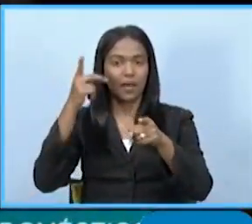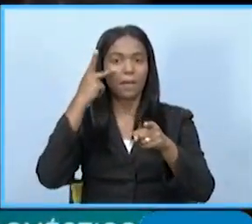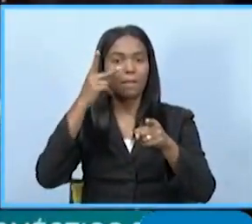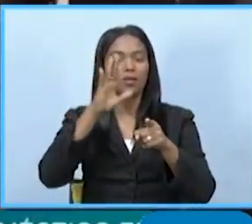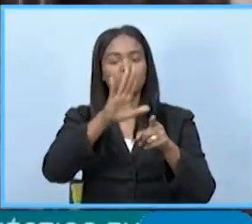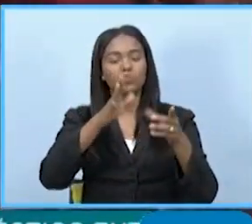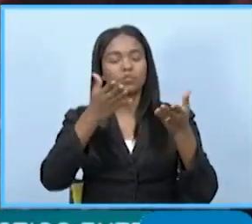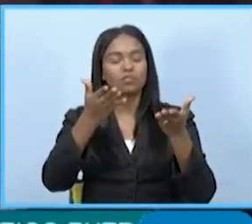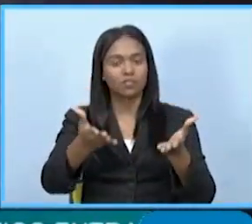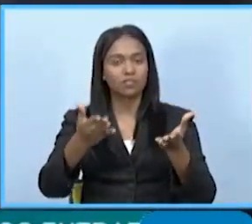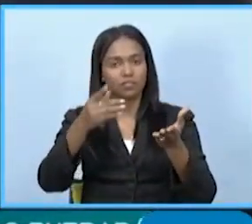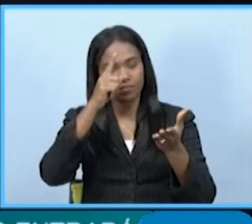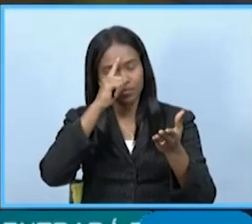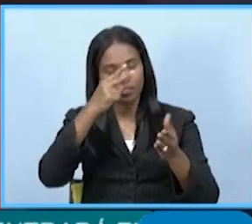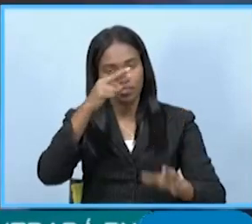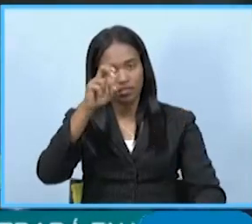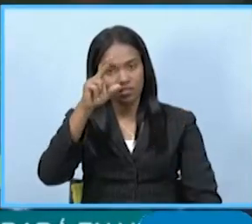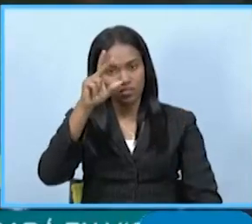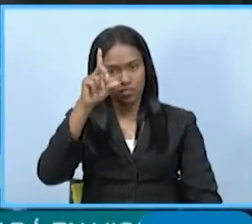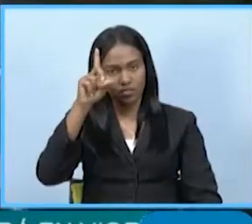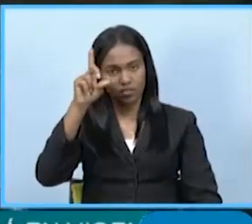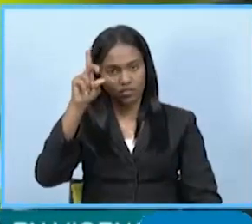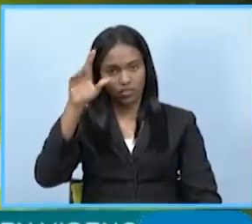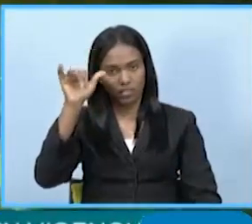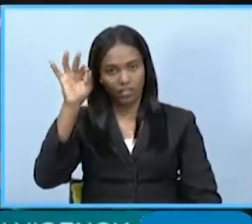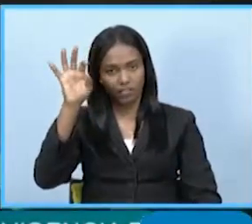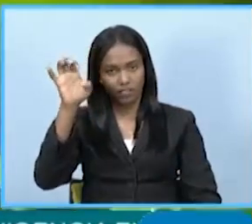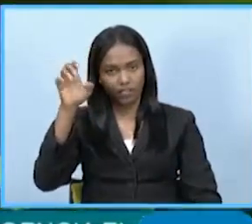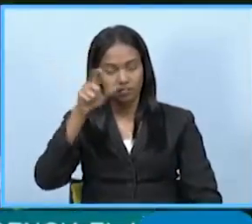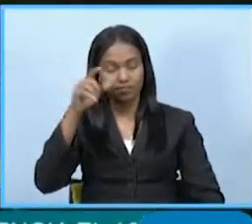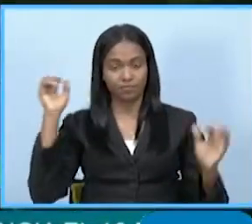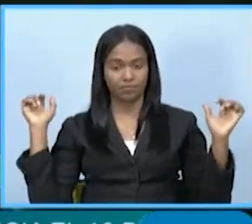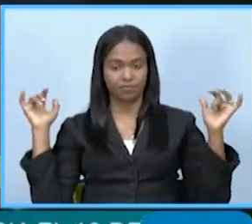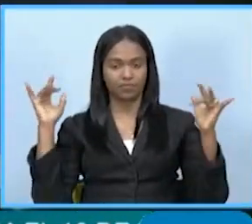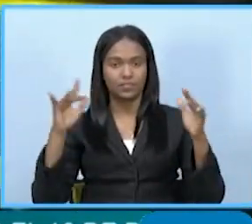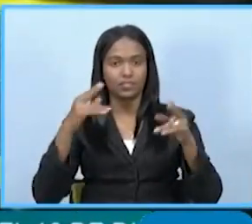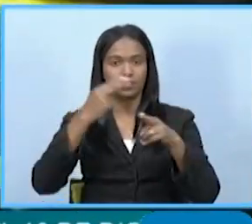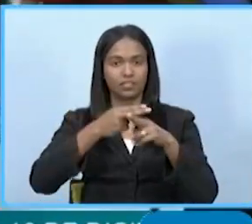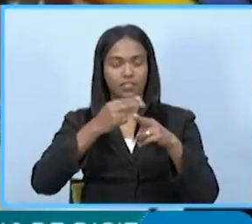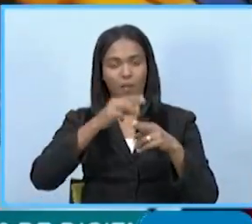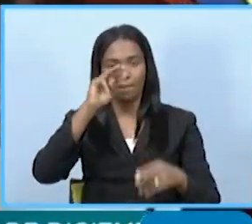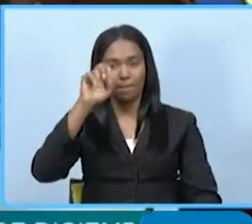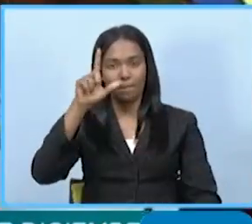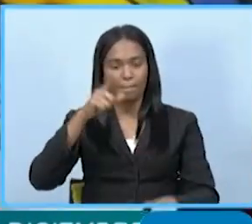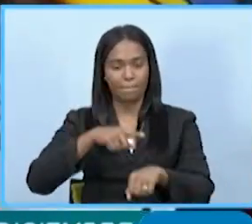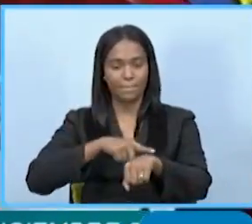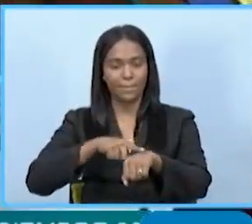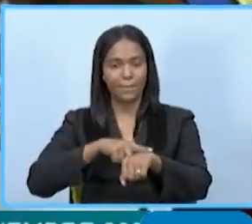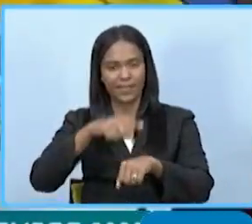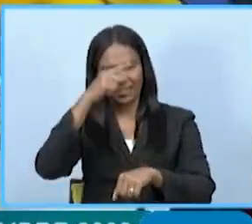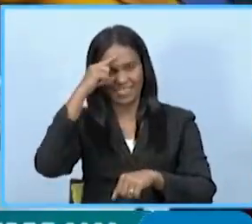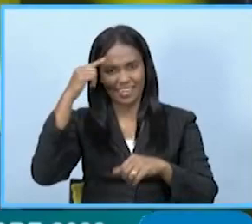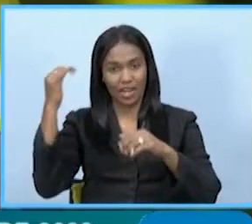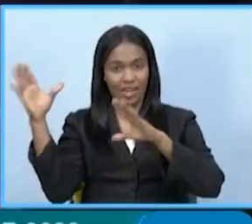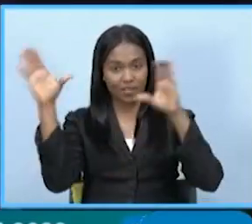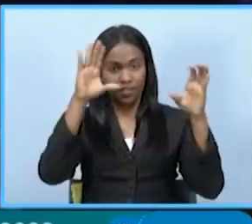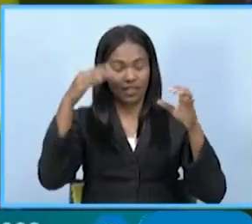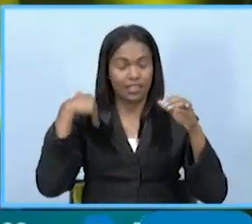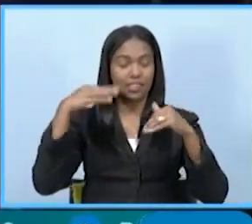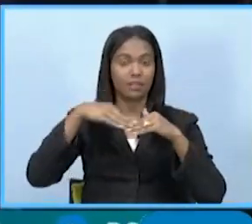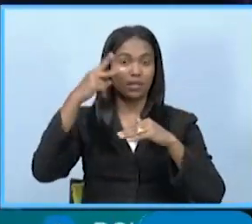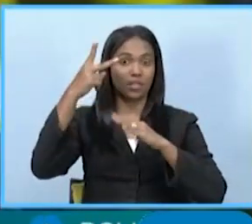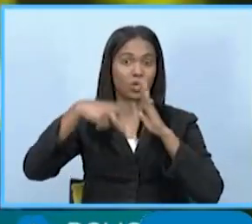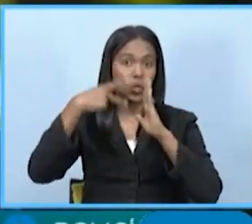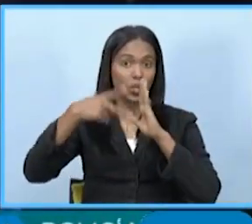su espectáculo en Hard Rock Café Santo Domingo. El concierto denominado Marcel Piel Morena Auténtica en Navidad tuvo una duración de más